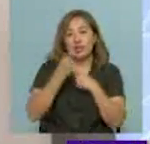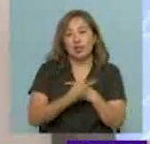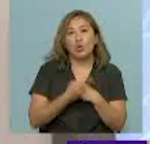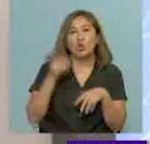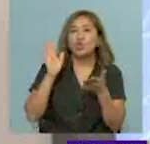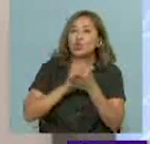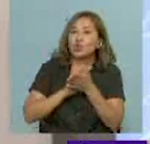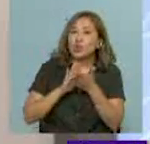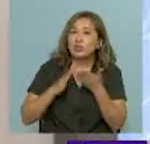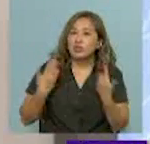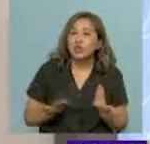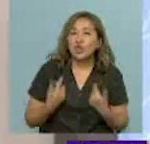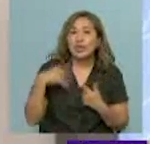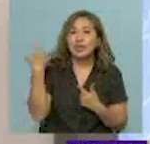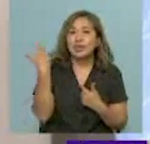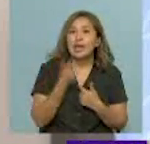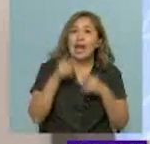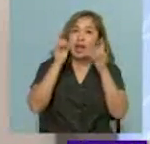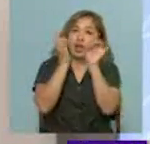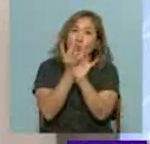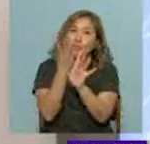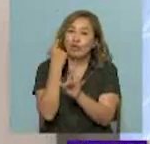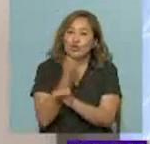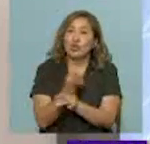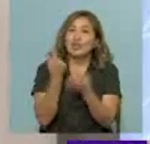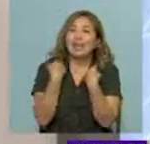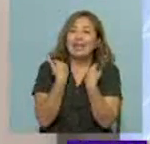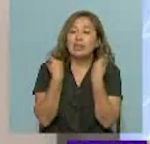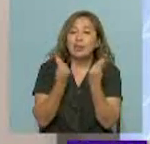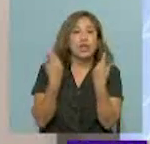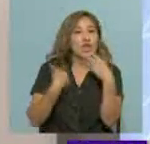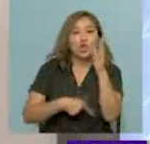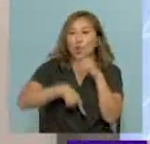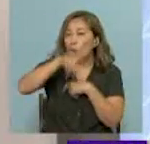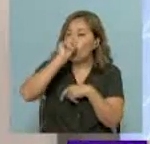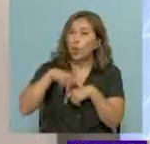son situaciones que lógicamente al profesional lo llevan a estar prácticamente las 24 horas